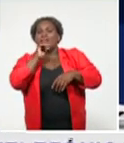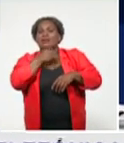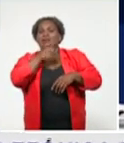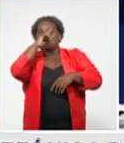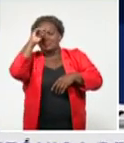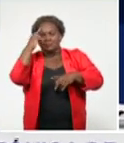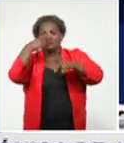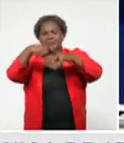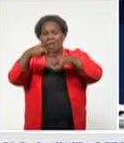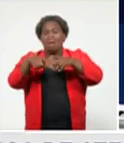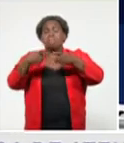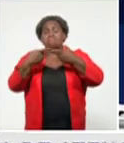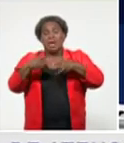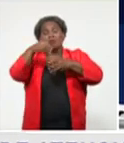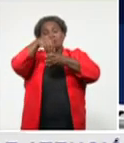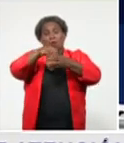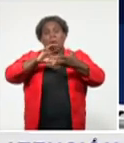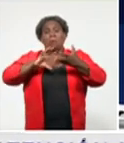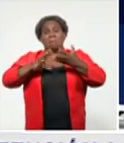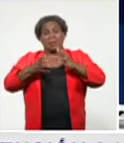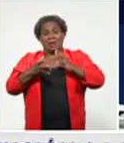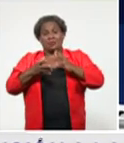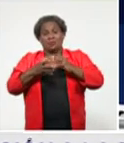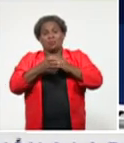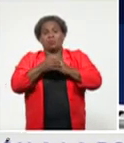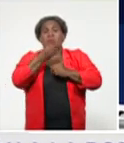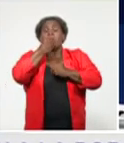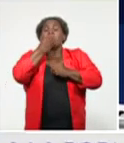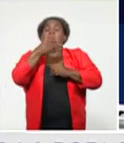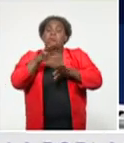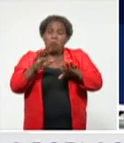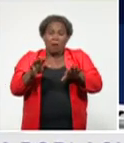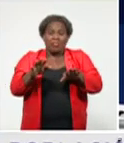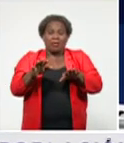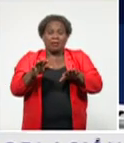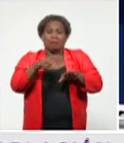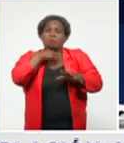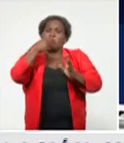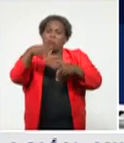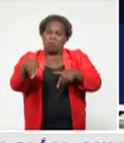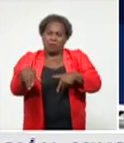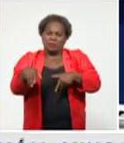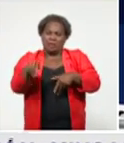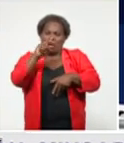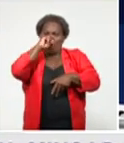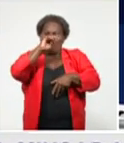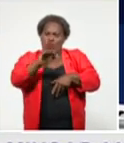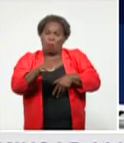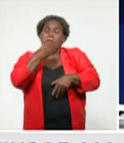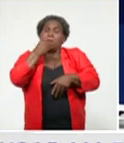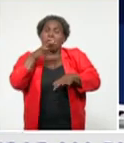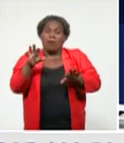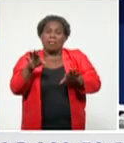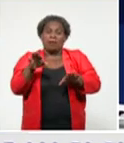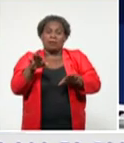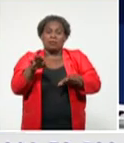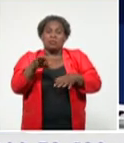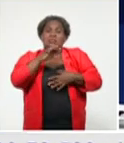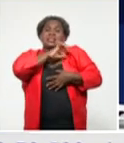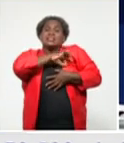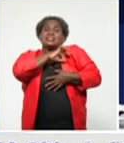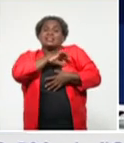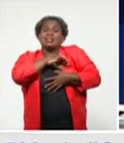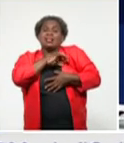es una complicación que puede conllevar al fallecimiento de estas personas. Entre los síntomas, y nosotros